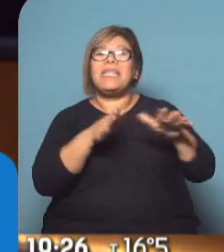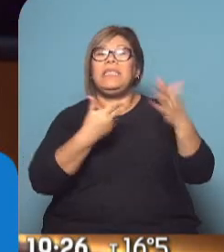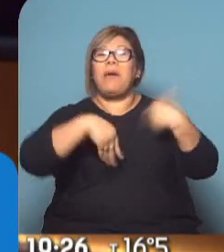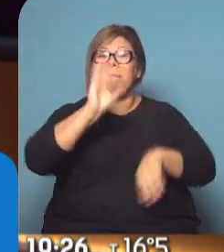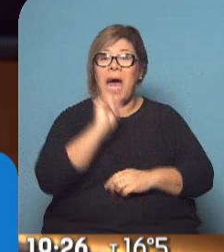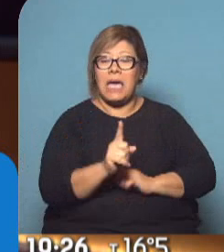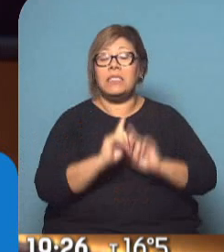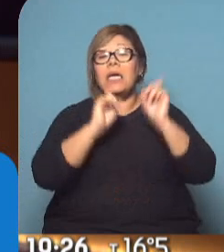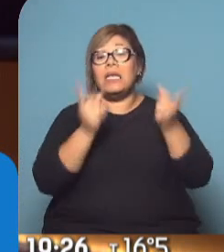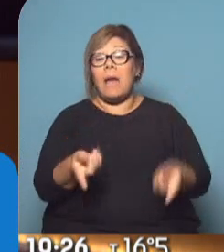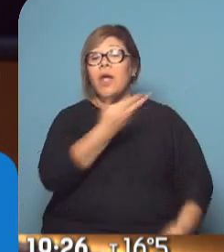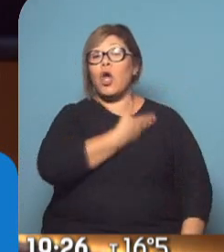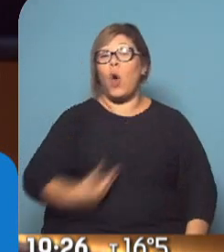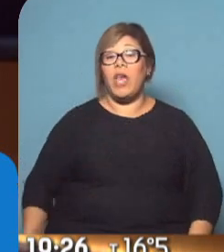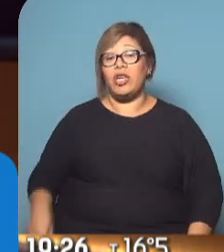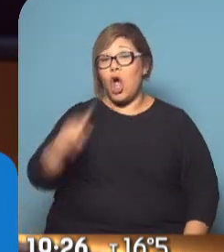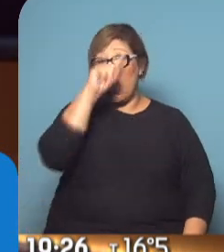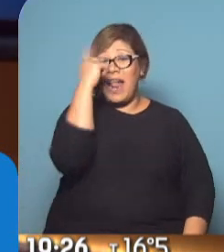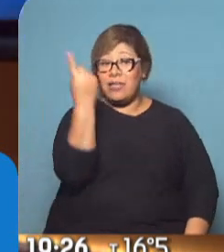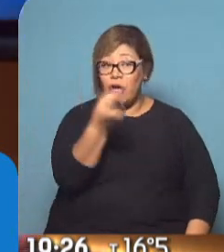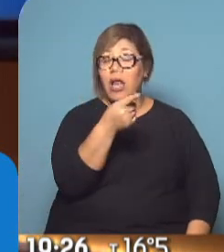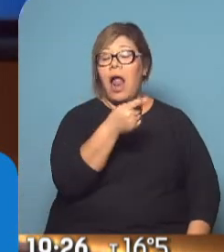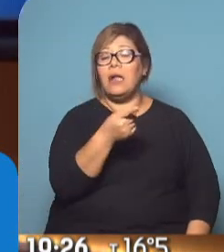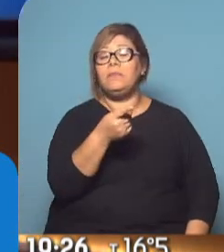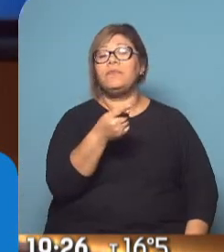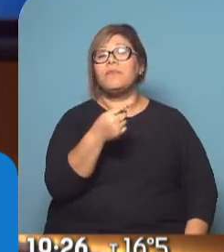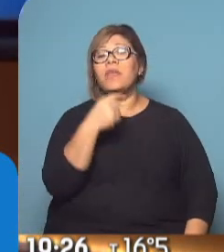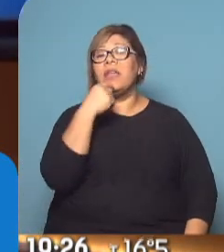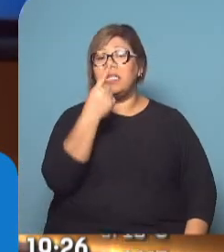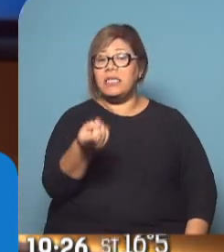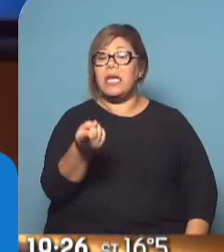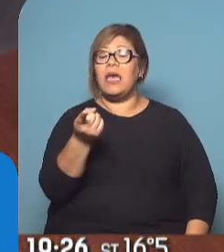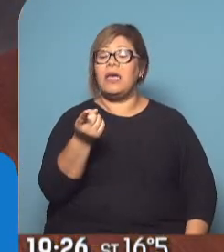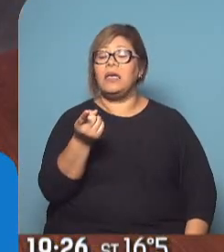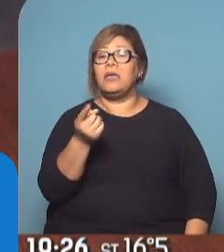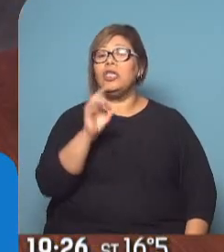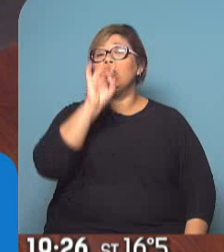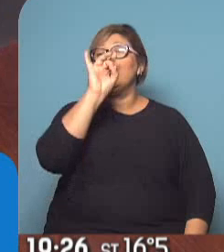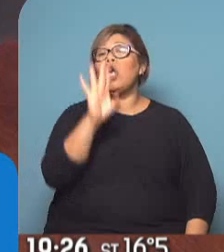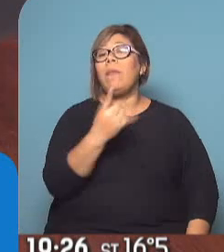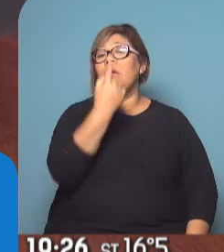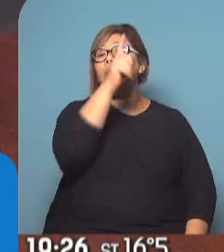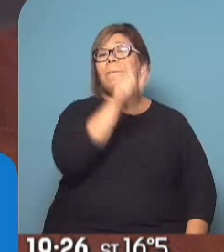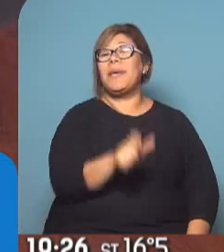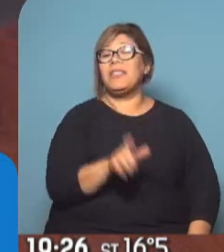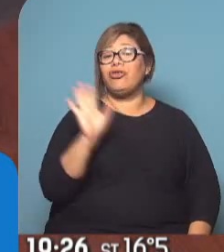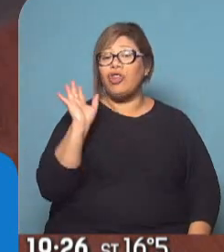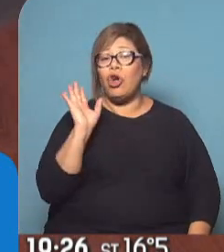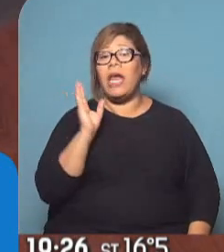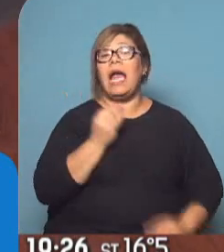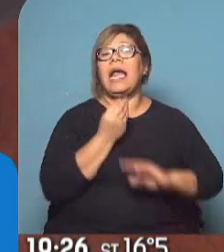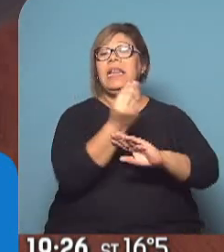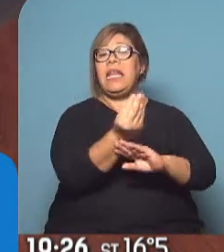del gobierno nacional de abrir la fórmula presidencial y bueno esperemos que un hombre del radicalismo acompañe al actual presidente